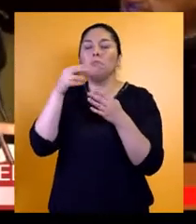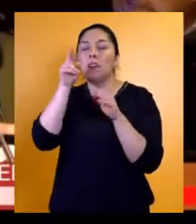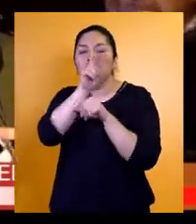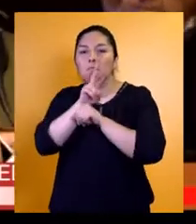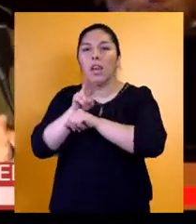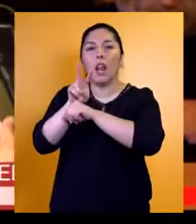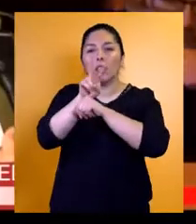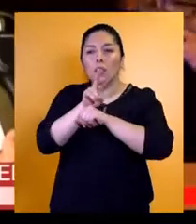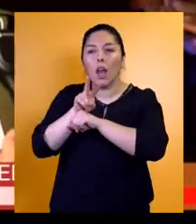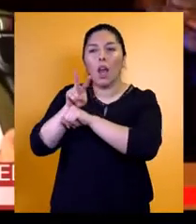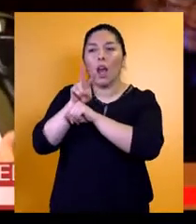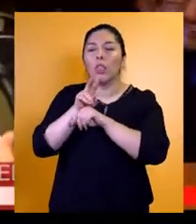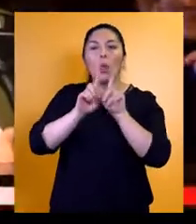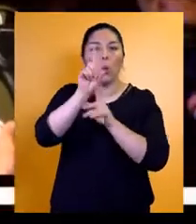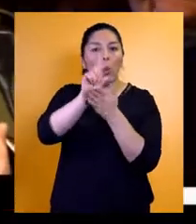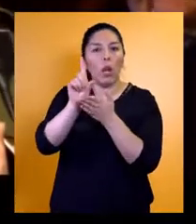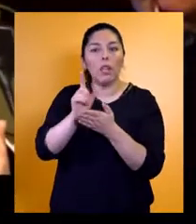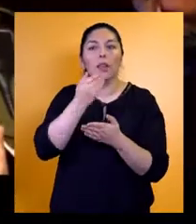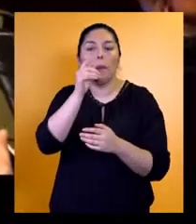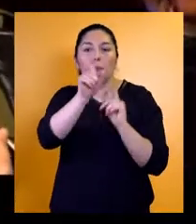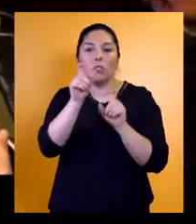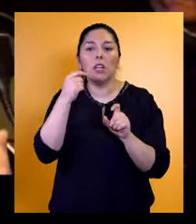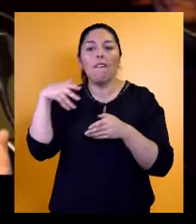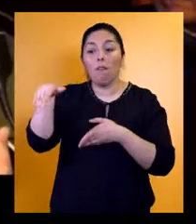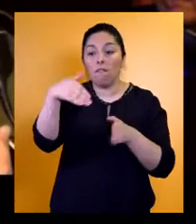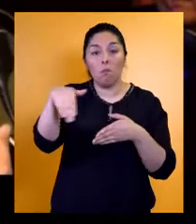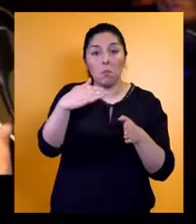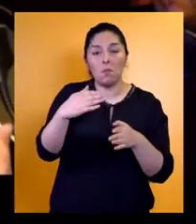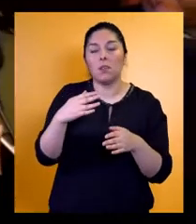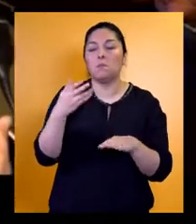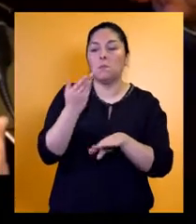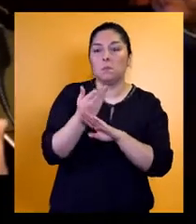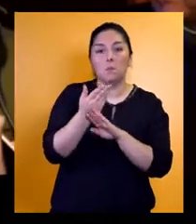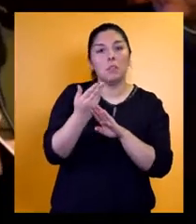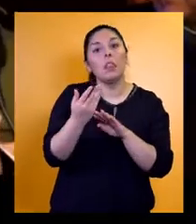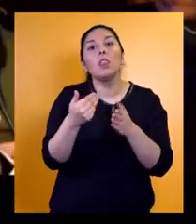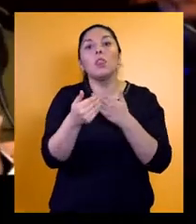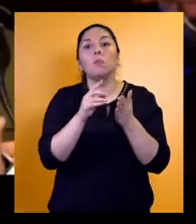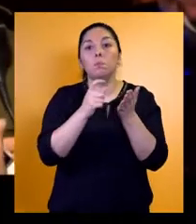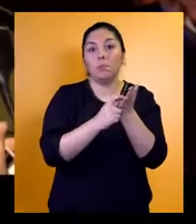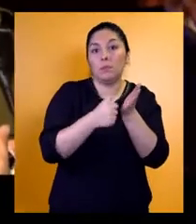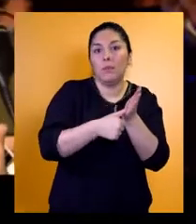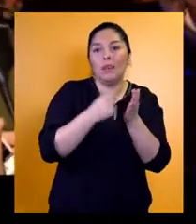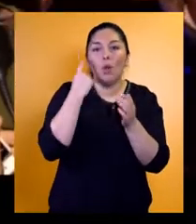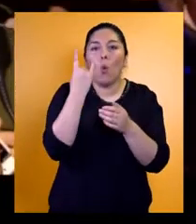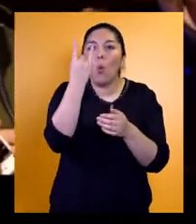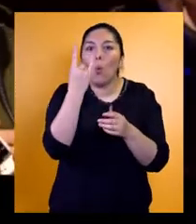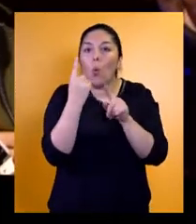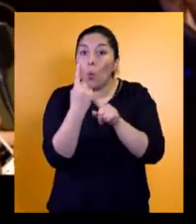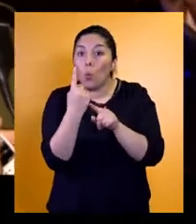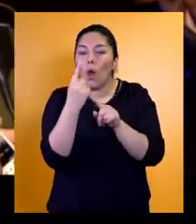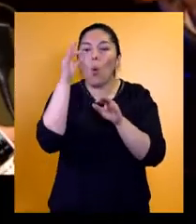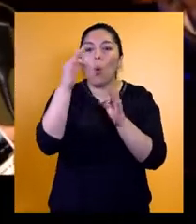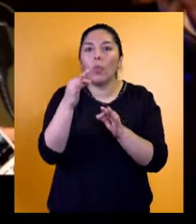fiscalizando diversas leyes especiales y también a personas que se encontraban en la vía pública. Producto de esto es que en una de esas fiscalizaciones se logró la detención